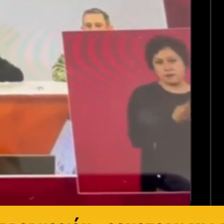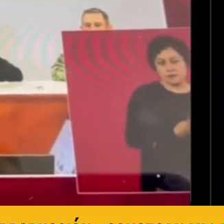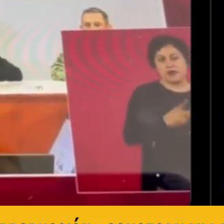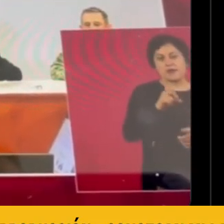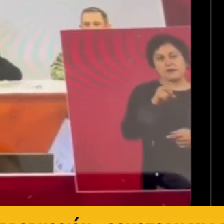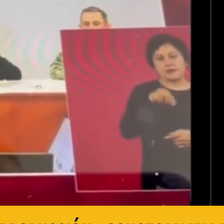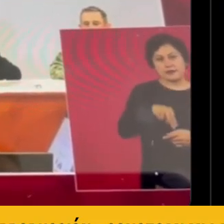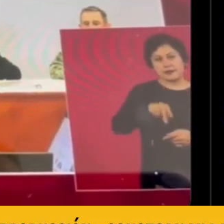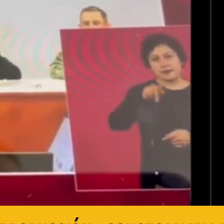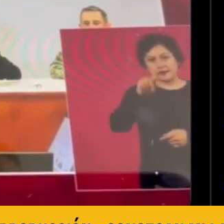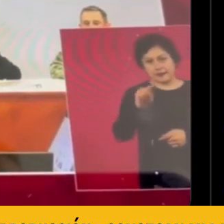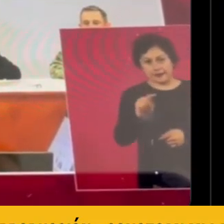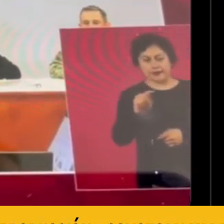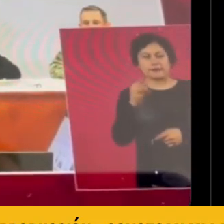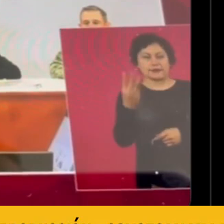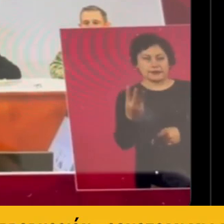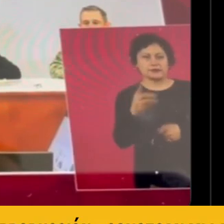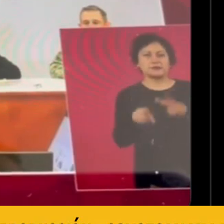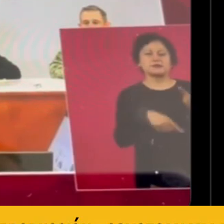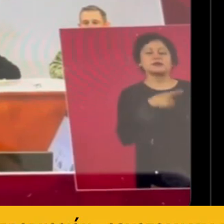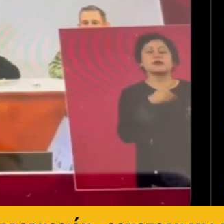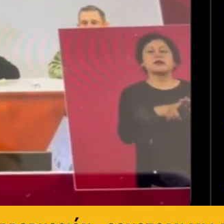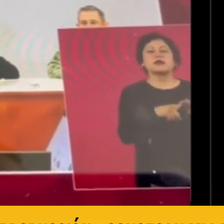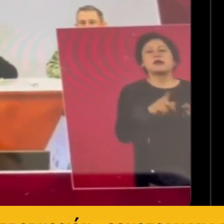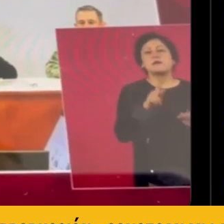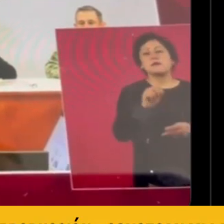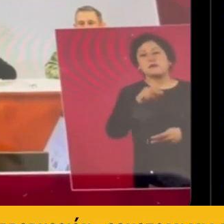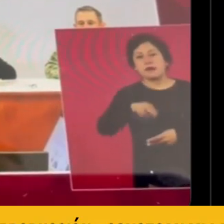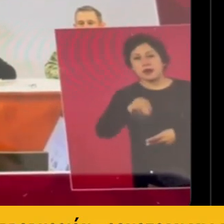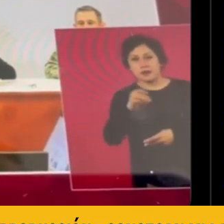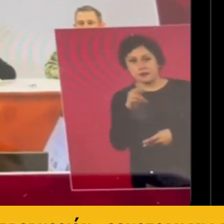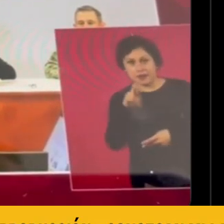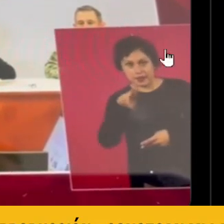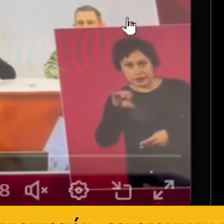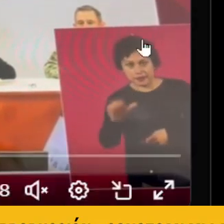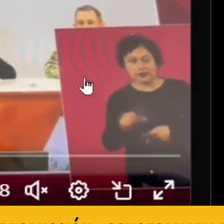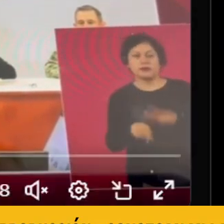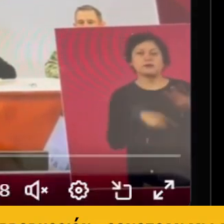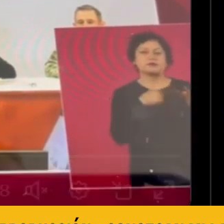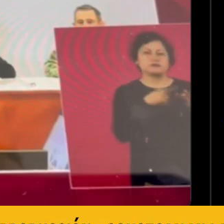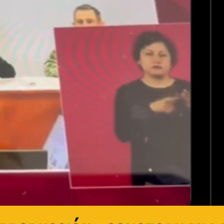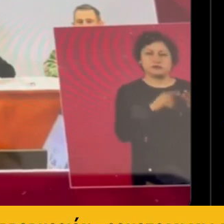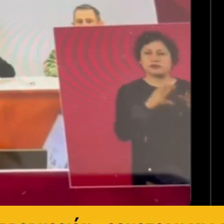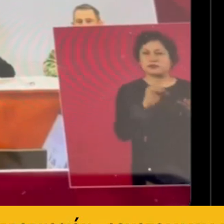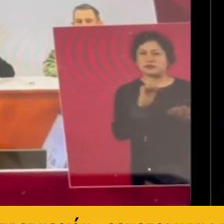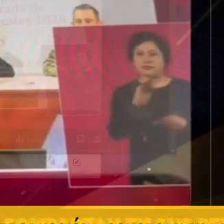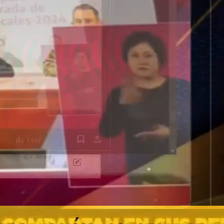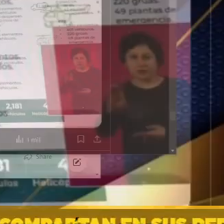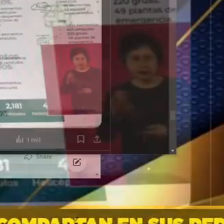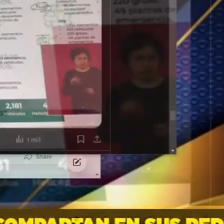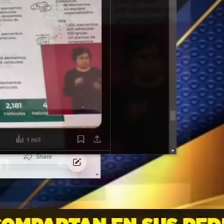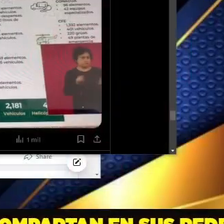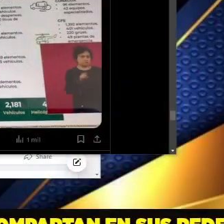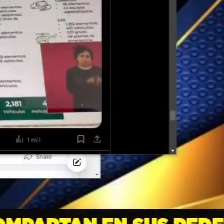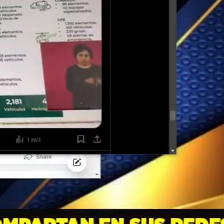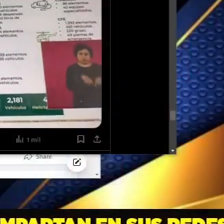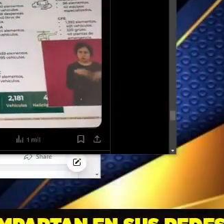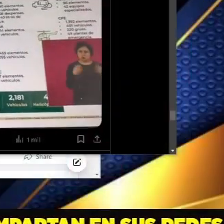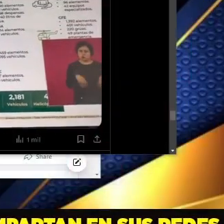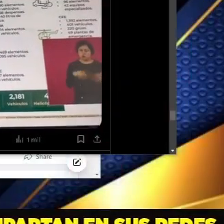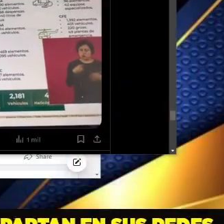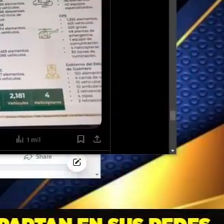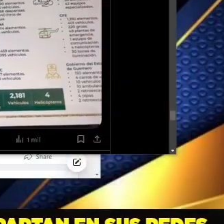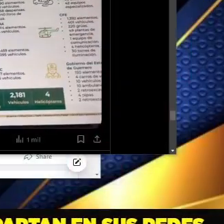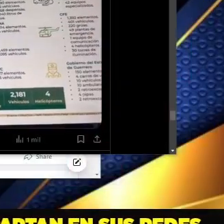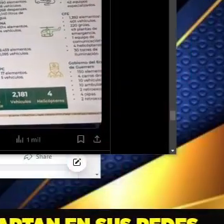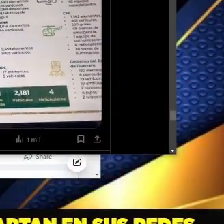Civil, al lado de la gobernadora de Guerrero, Evelyn Salgado, y efectivamente también este es el reporte